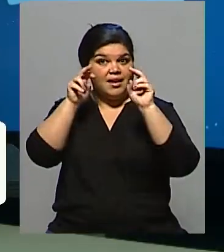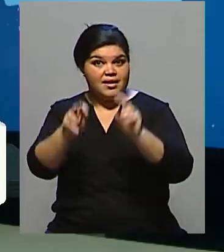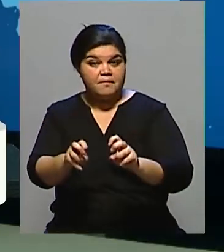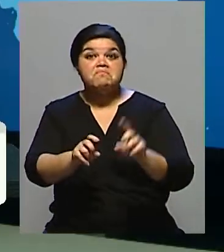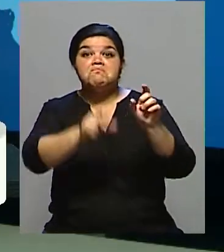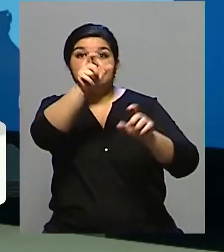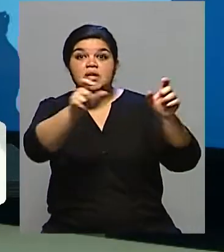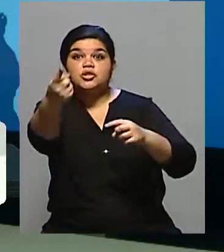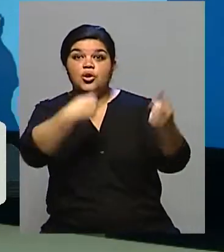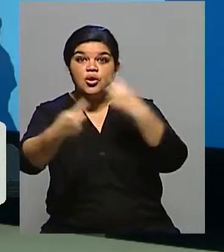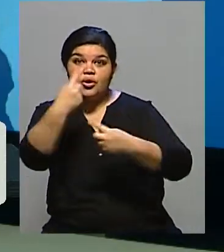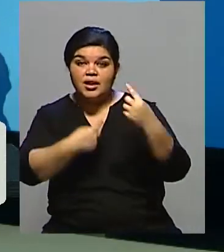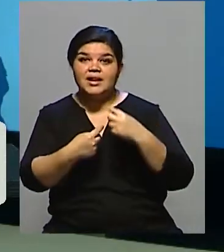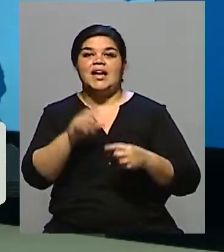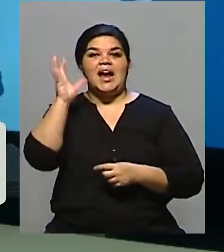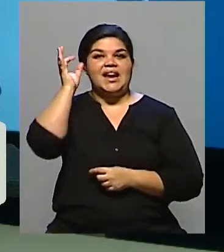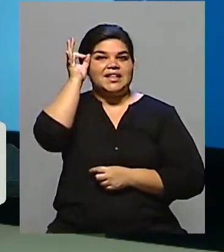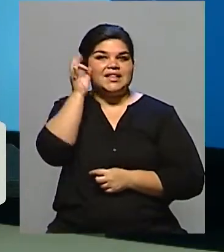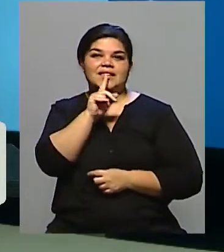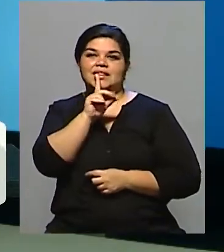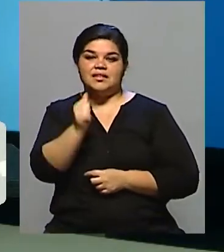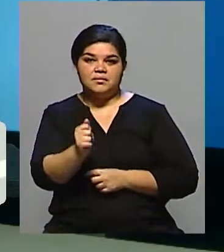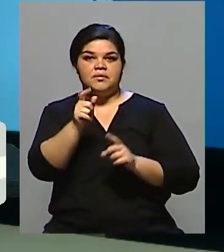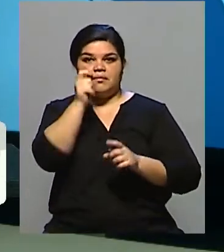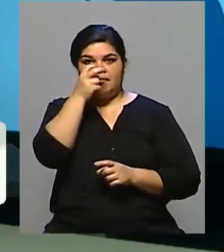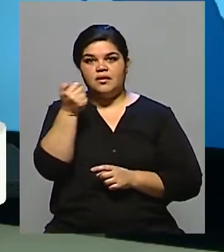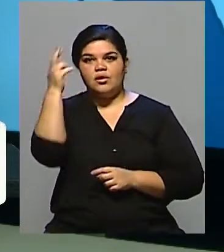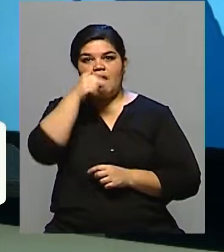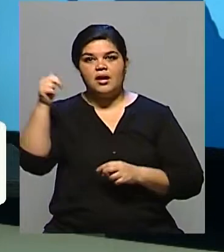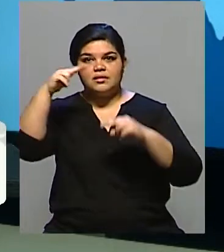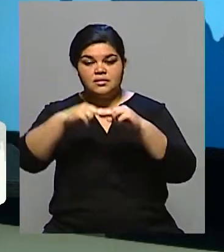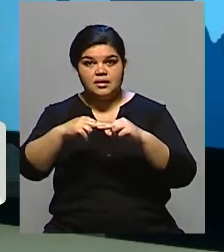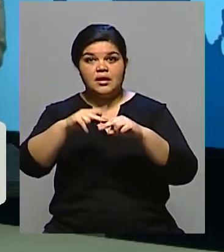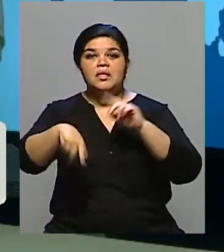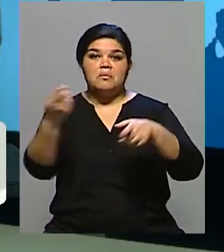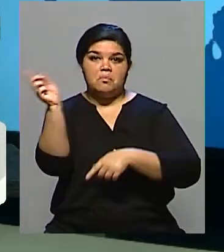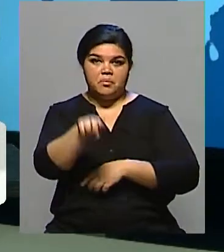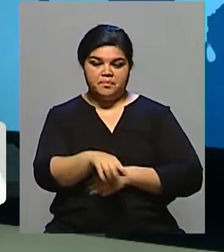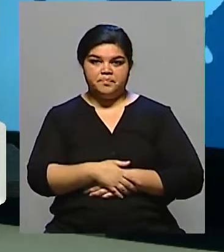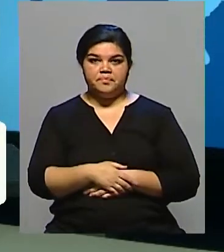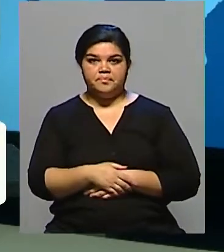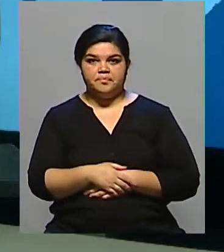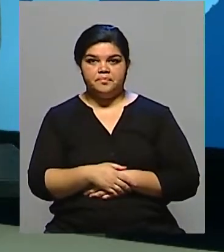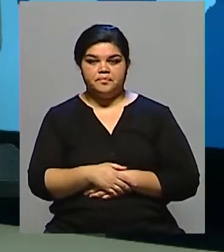está ahí del otro lado que estamos en el 30 de la TDA 22 de Supercanal HD y que ya volvemos.